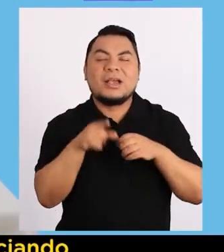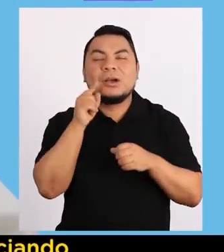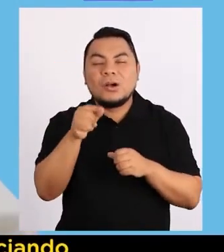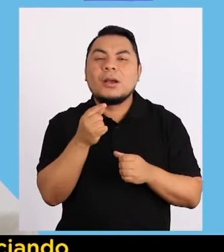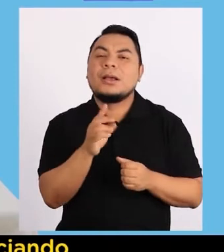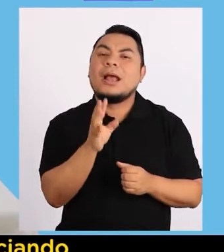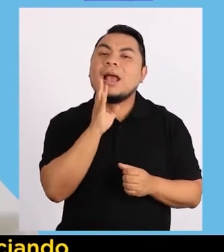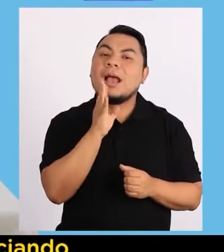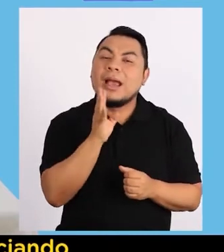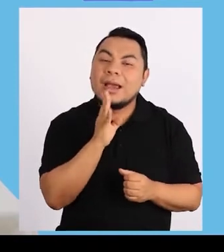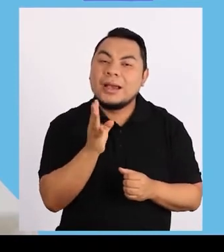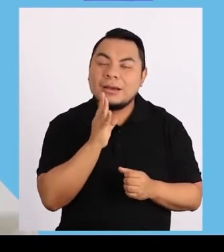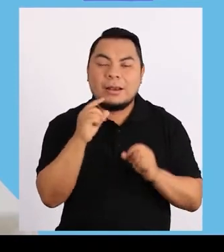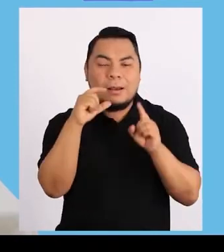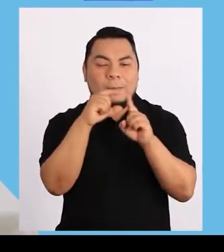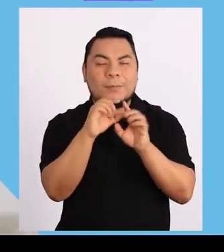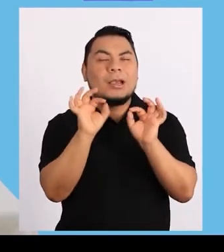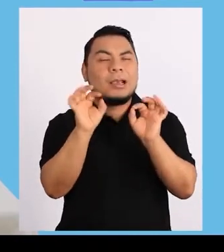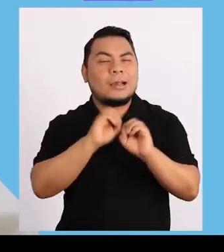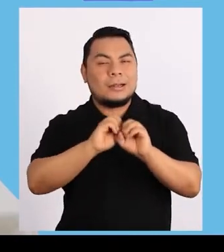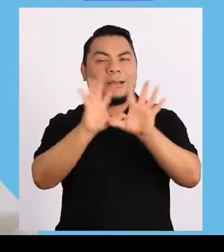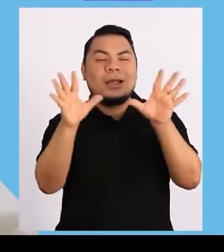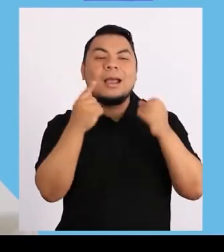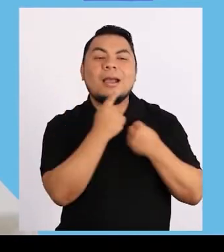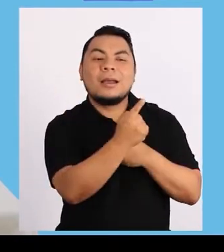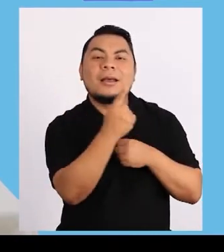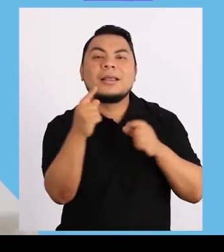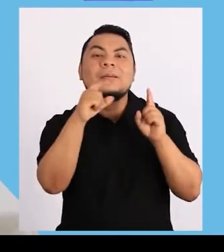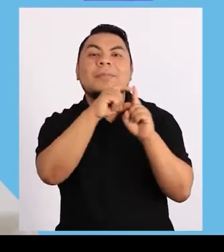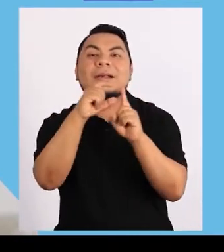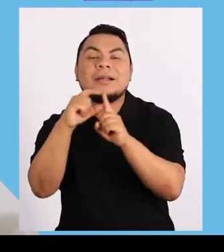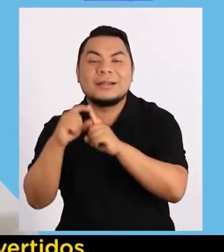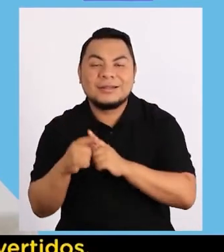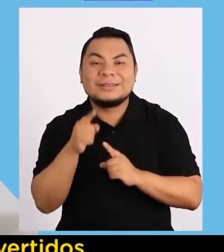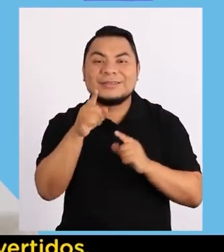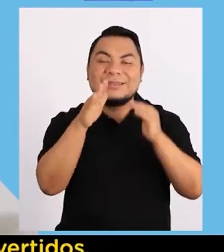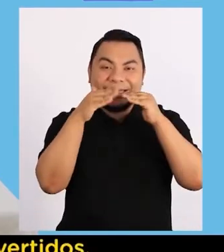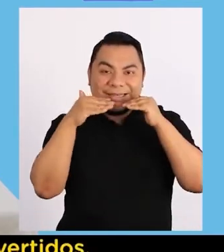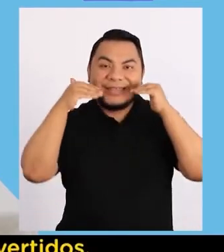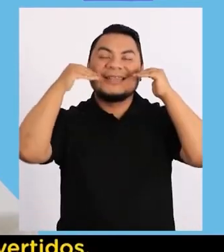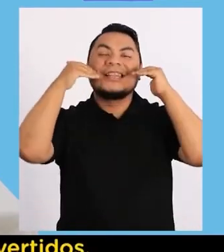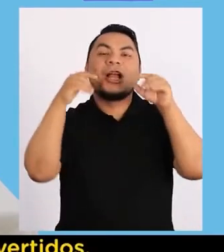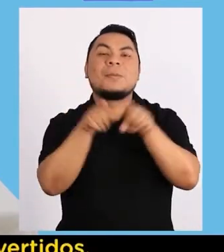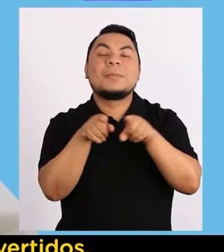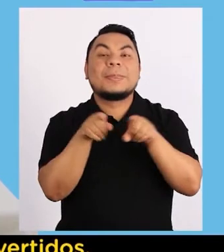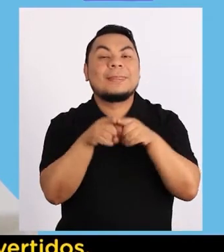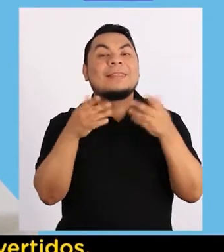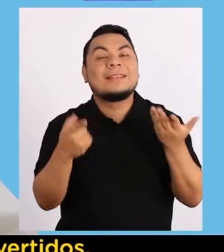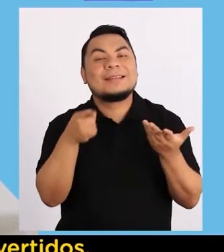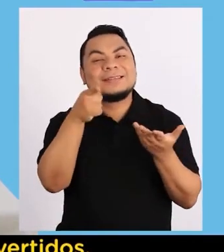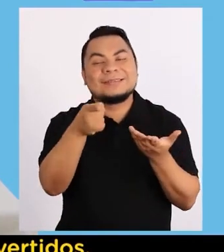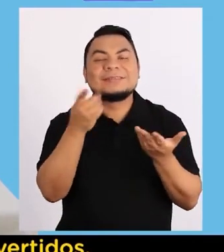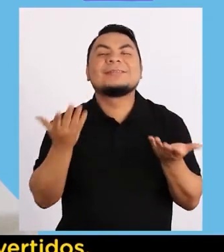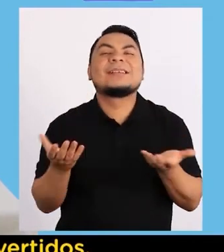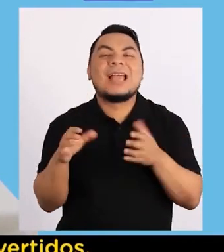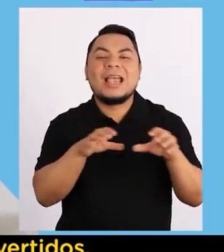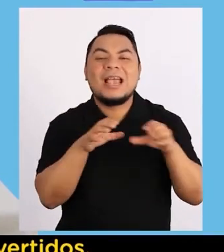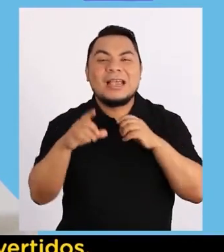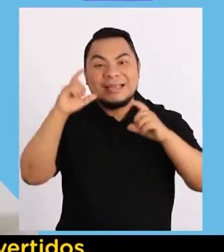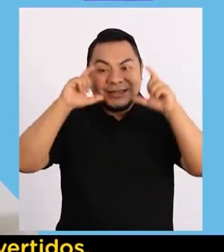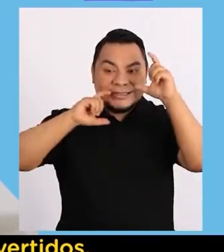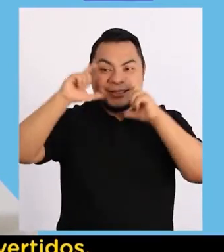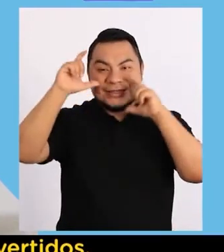hacerlo pronunciando adecuadamente cada palabra, sonriendo e incluso